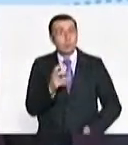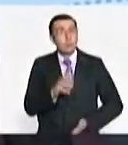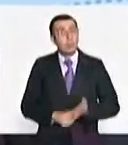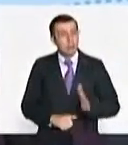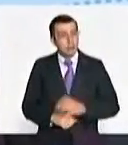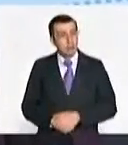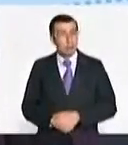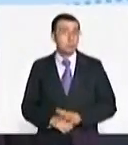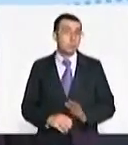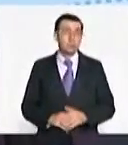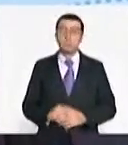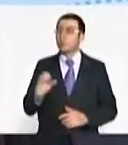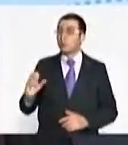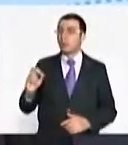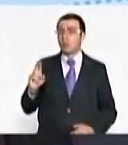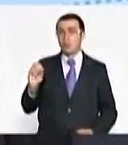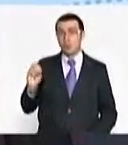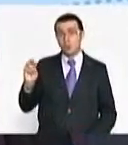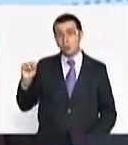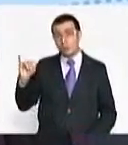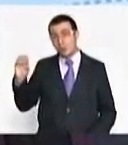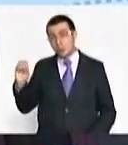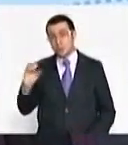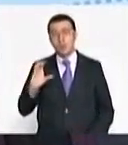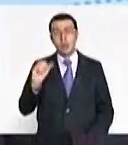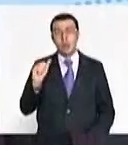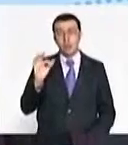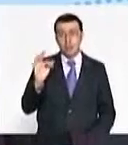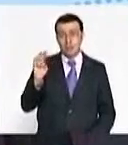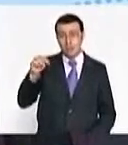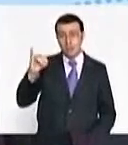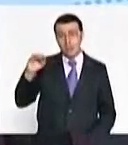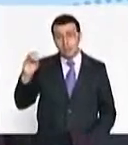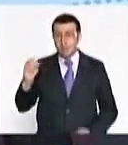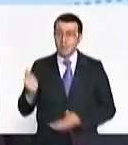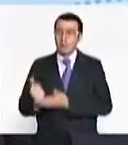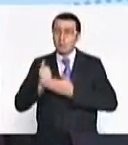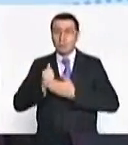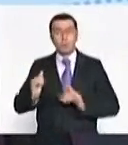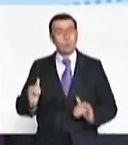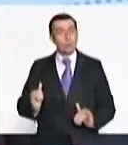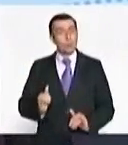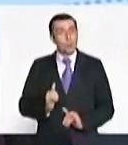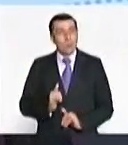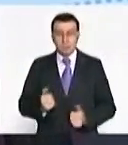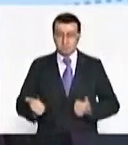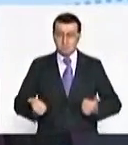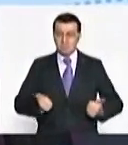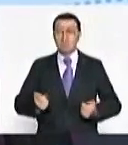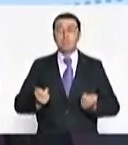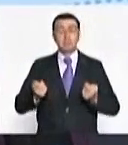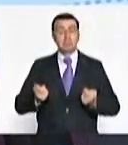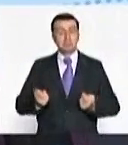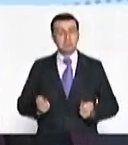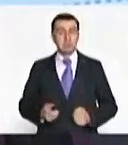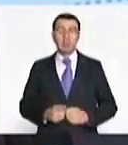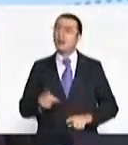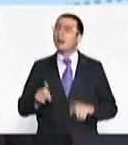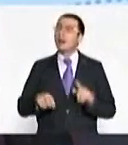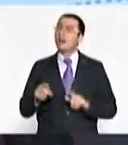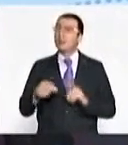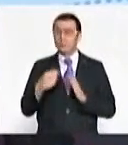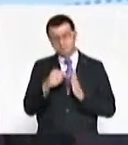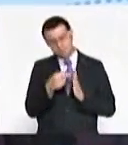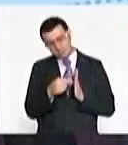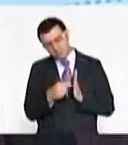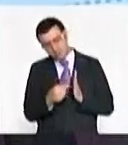Por ejemplo, el cromo y el cadmio son también fundamentales en la parte de la regulación del peso. Pues ustedes han visto productos que tienen